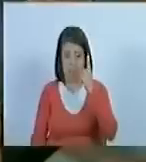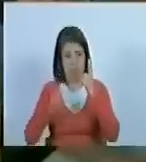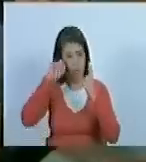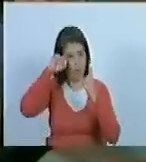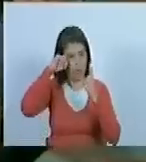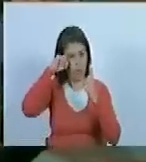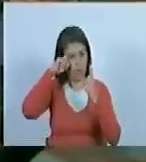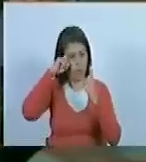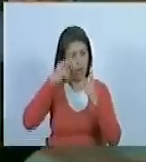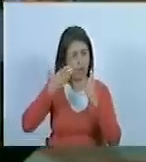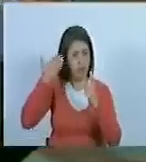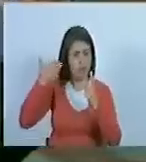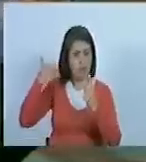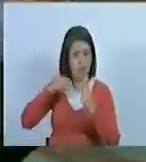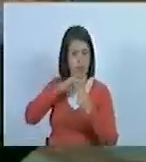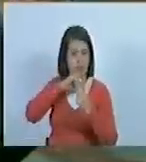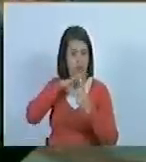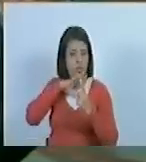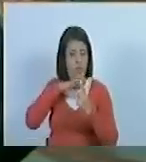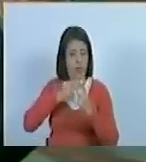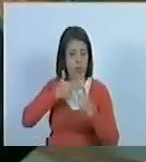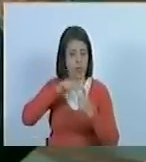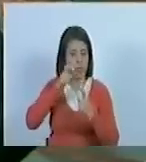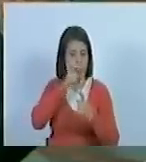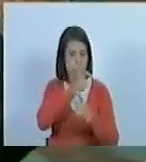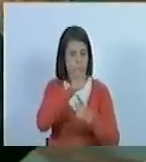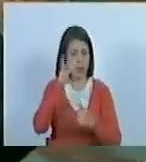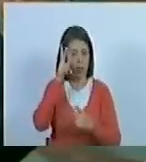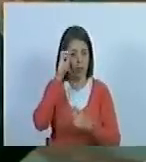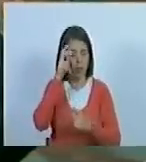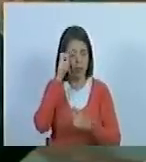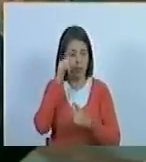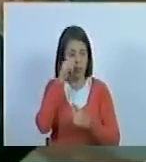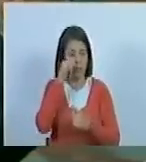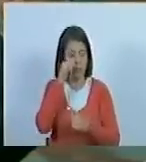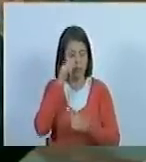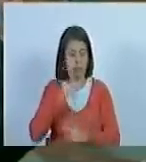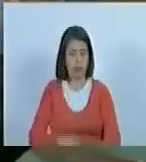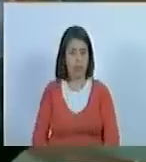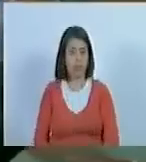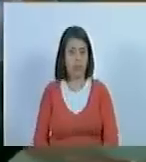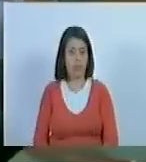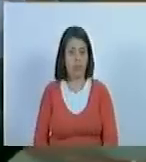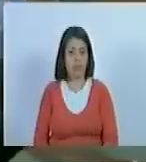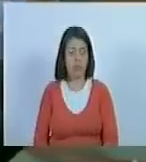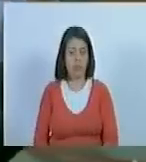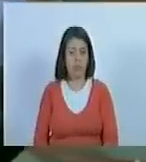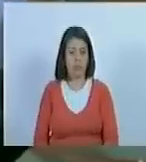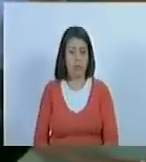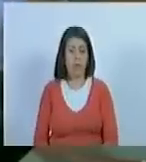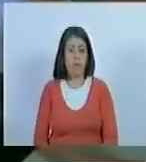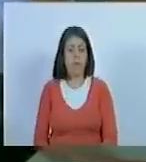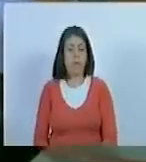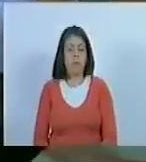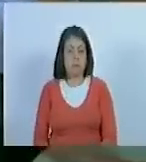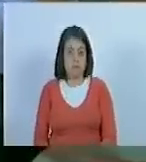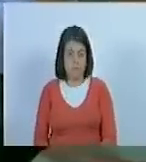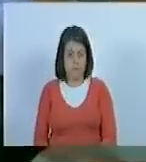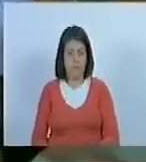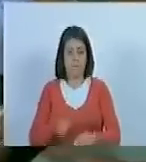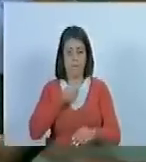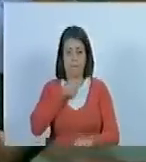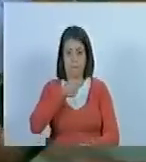recordar para la historia, sobre todo nuestro pueblo que nos escucha a través de las cámaras. El cenit del